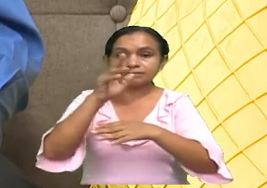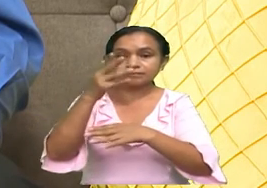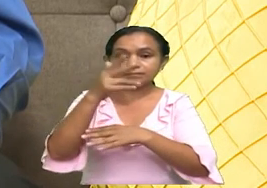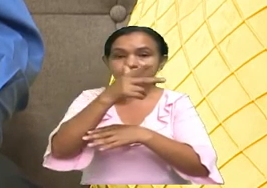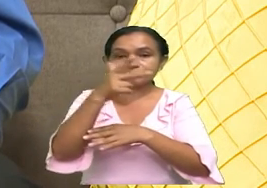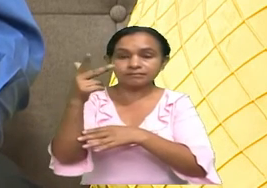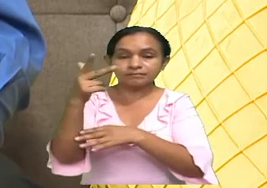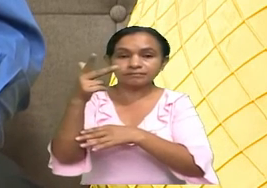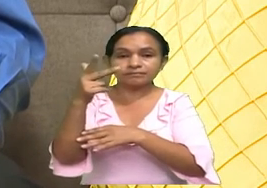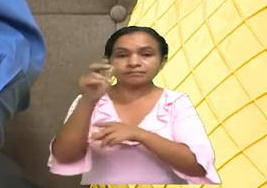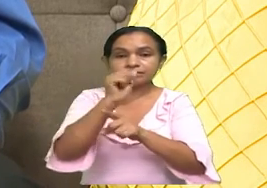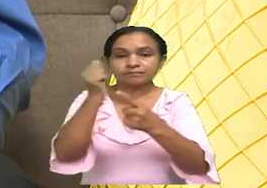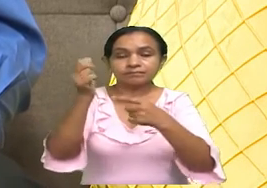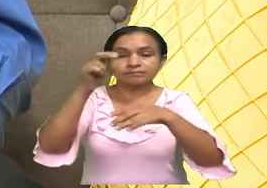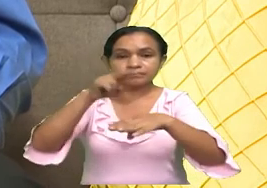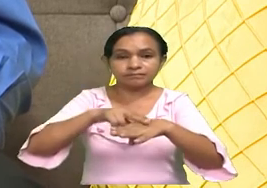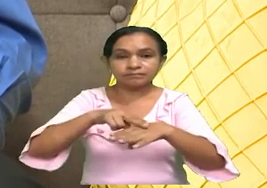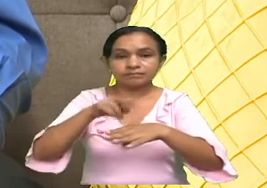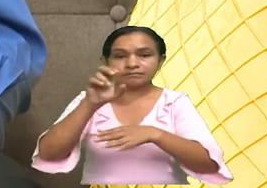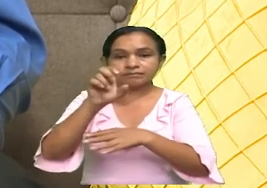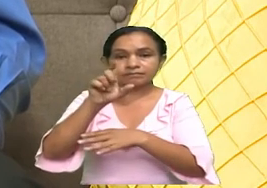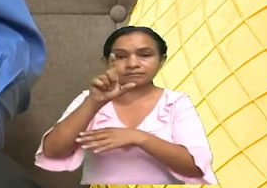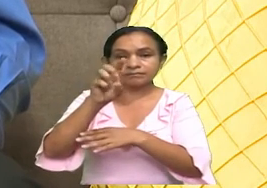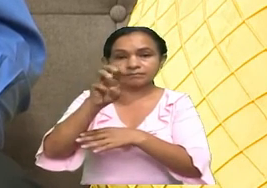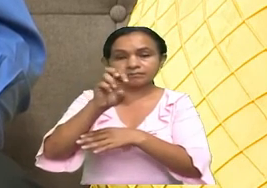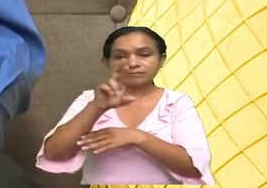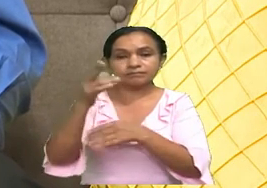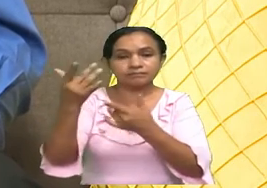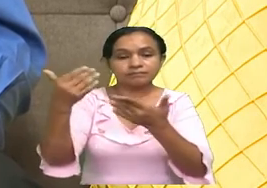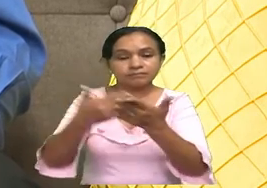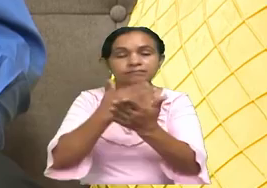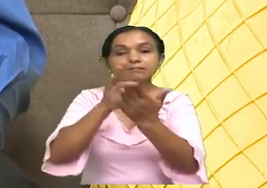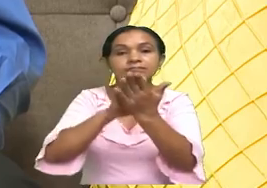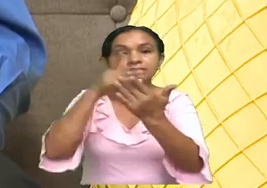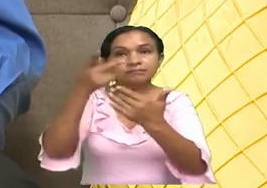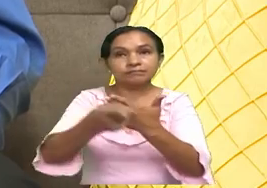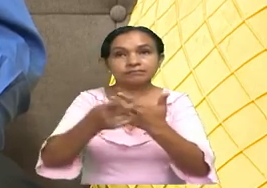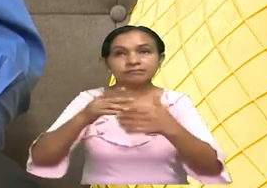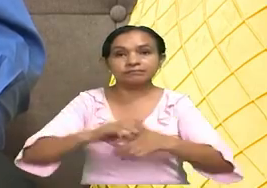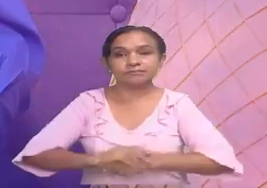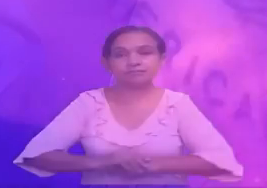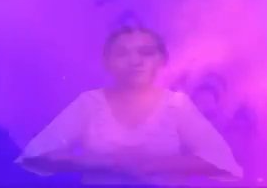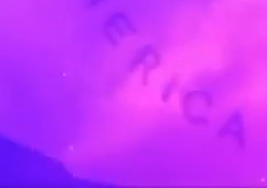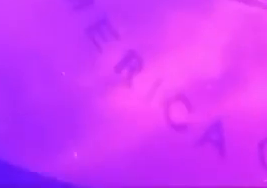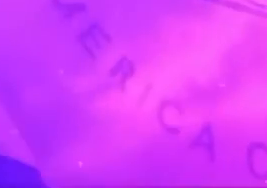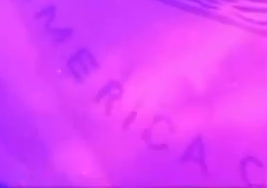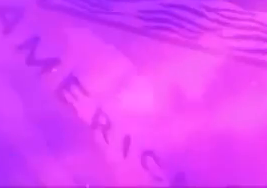canal parlamentario. El canal de la Asamblea Nacional. Estuvo con ustedes Elmer Marcia, y les esperamos en una nueva edición.